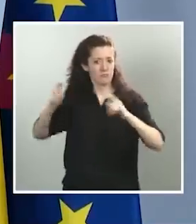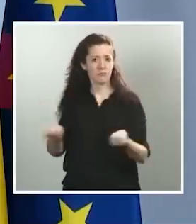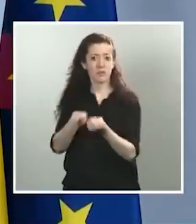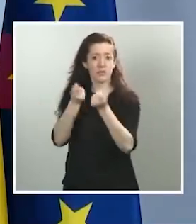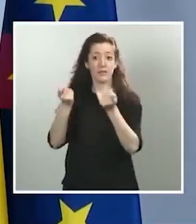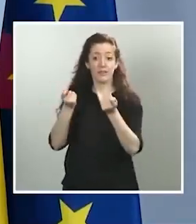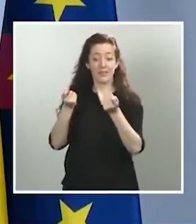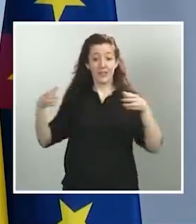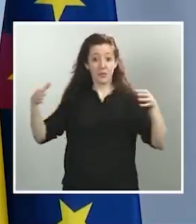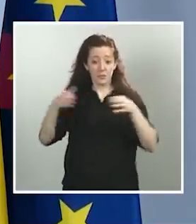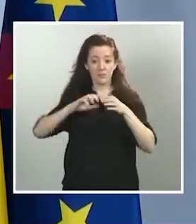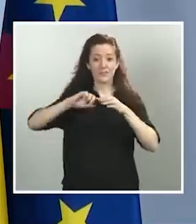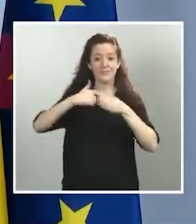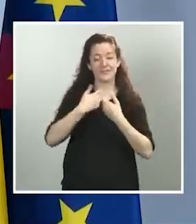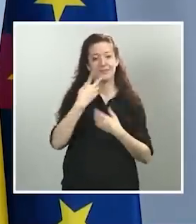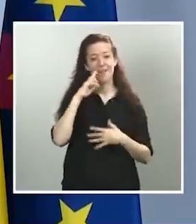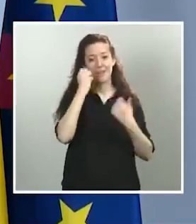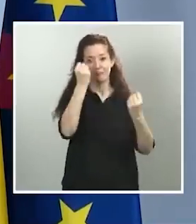esta parodia